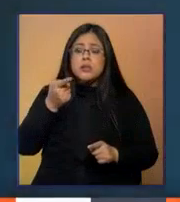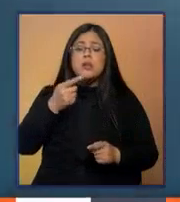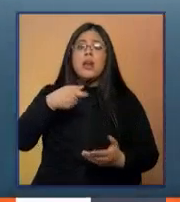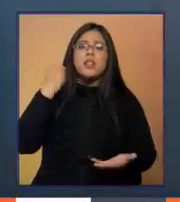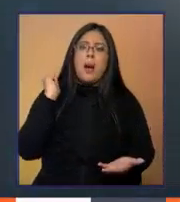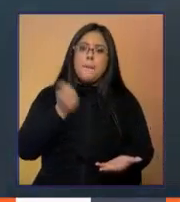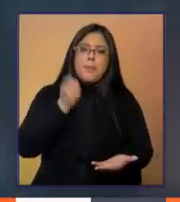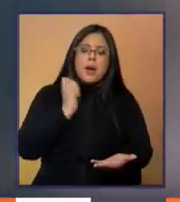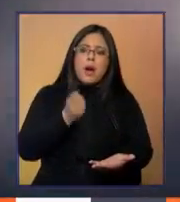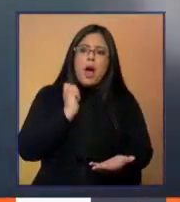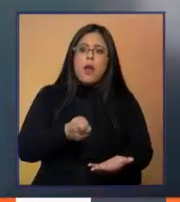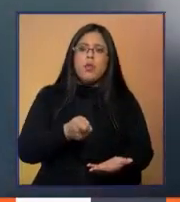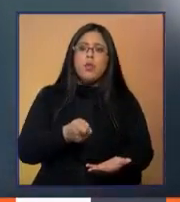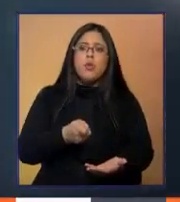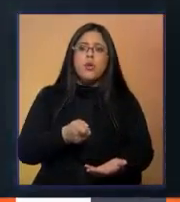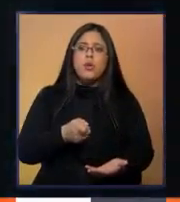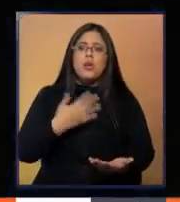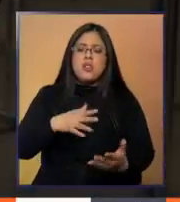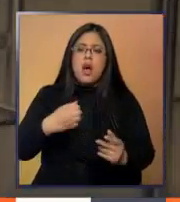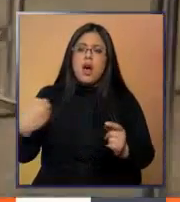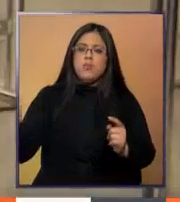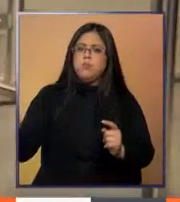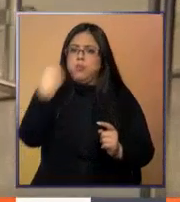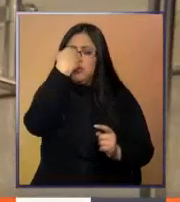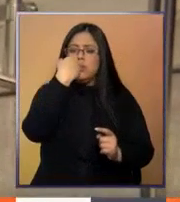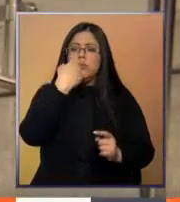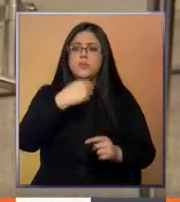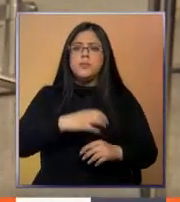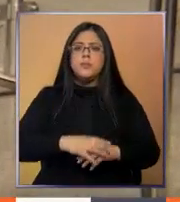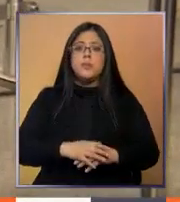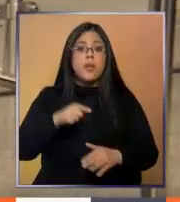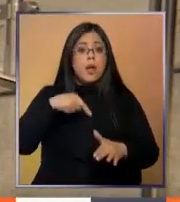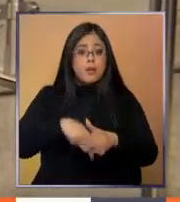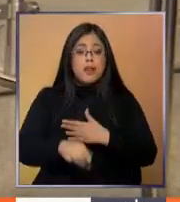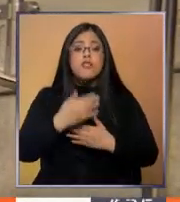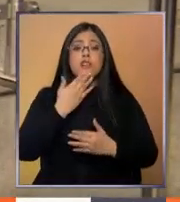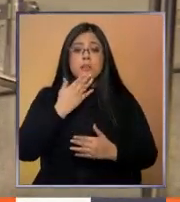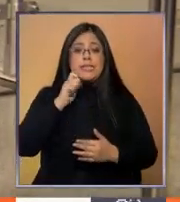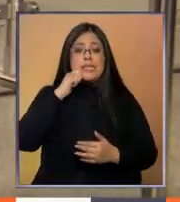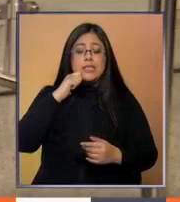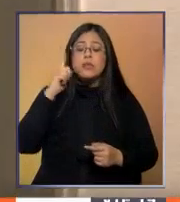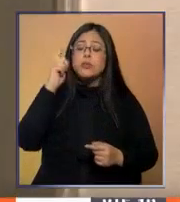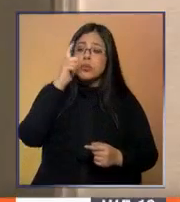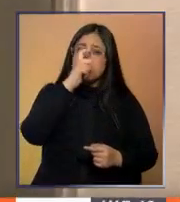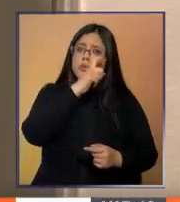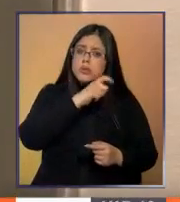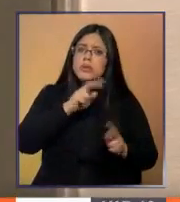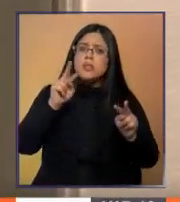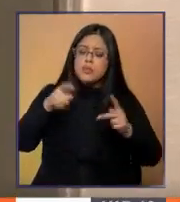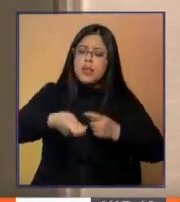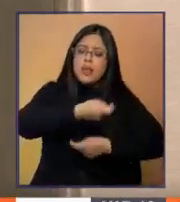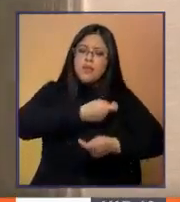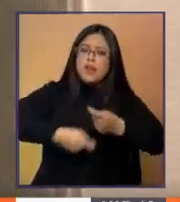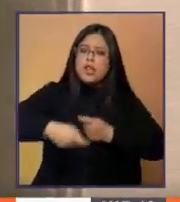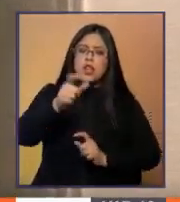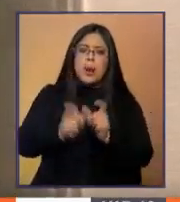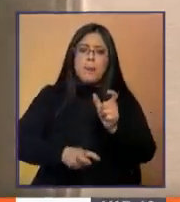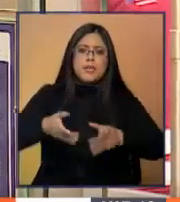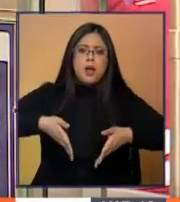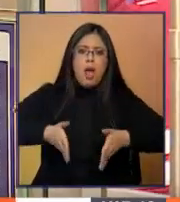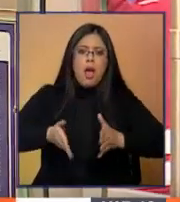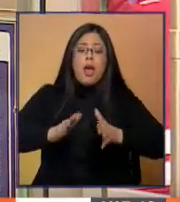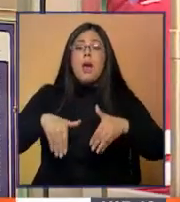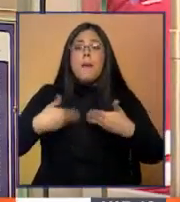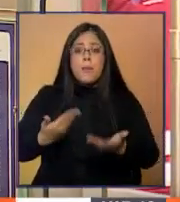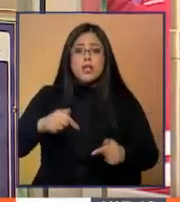acaban de romper la cara. Al metro también le complica la situación de los vendedores ambulantes y por eso este jueves